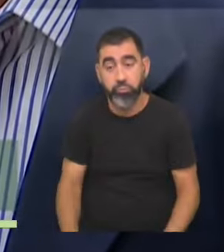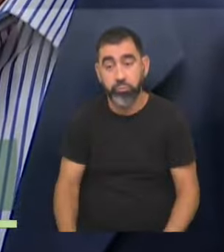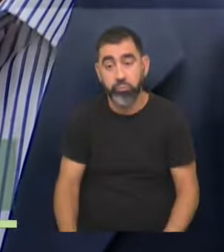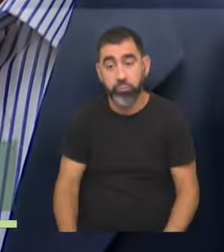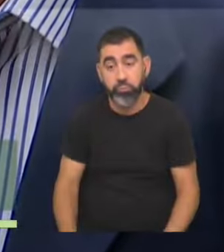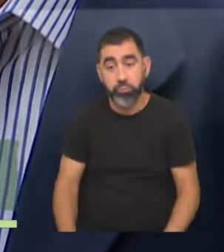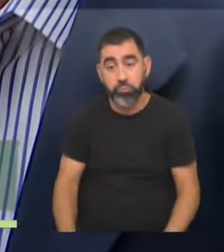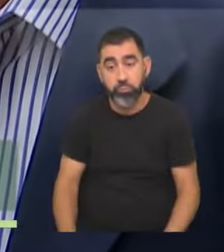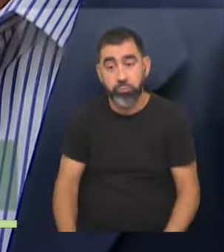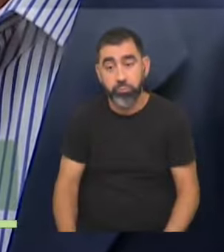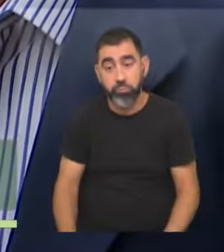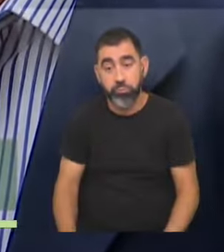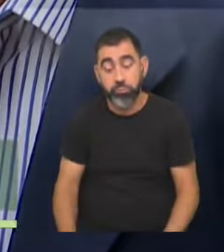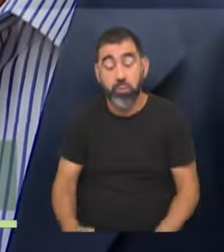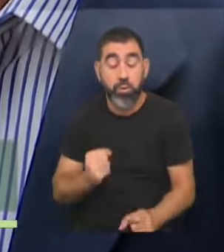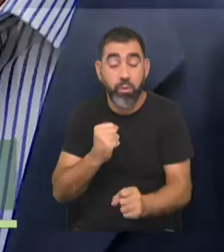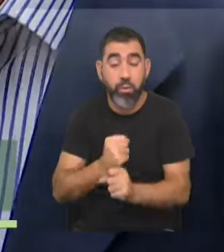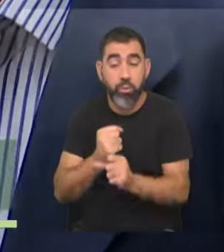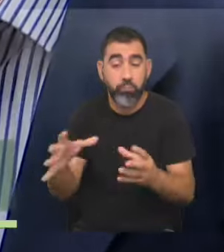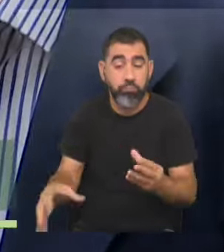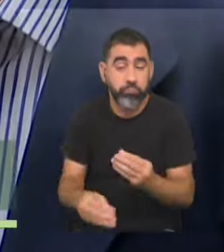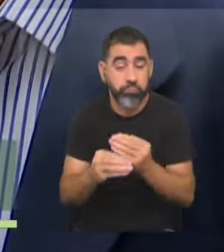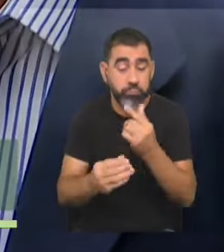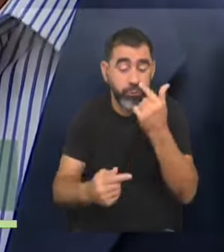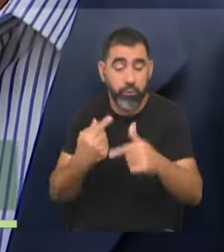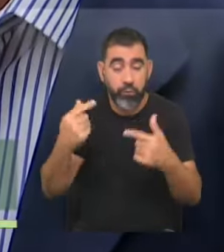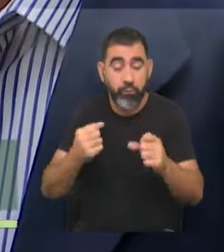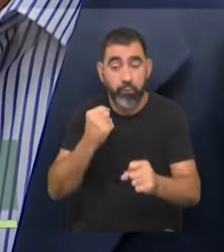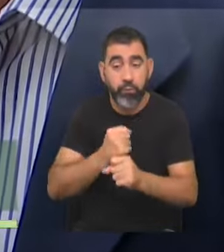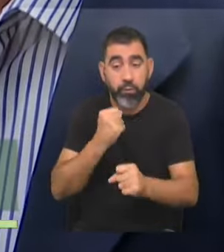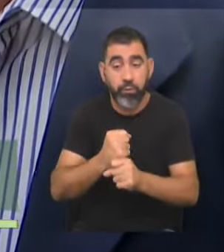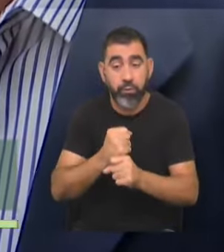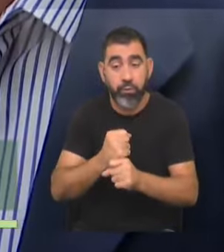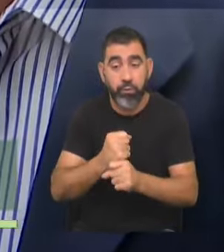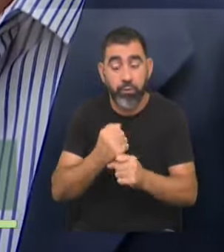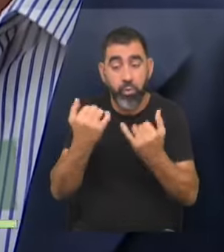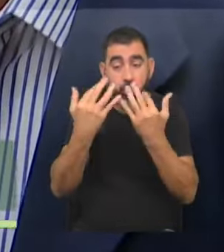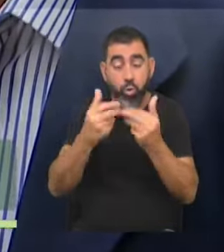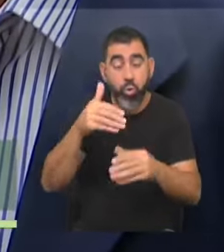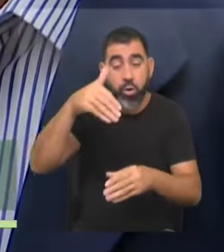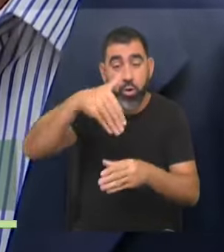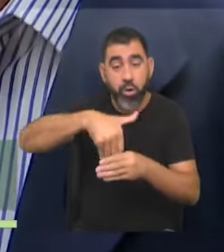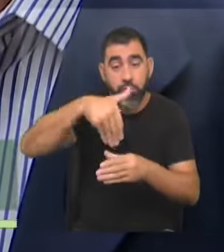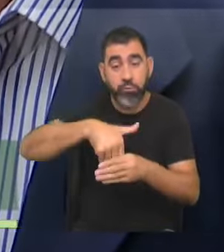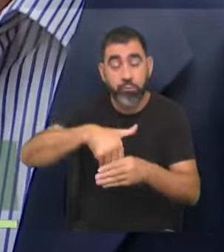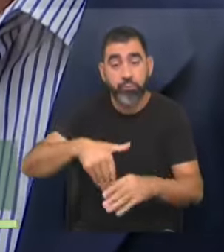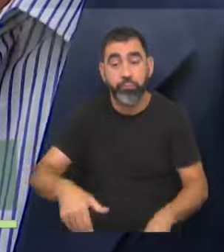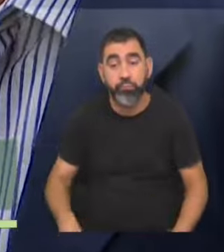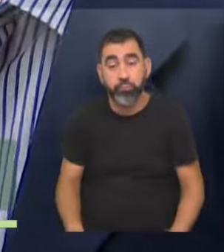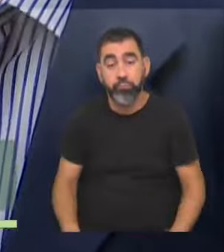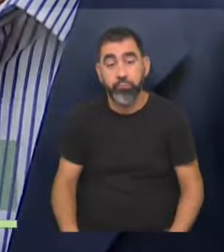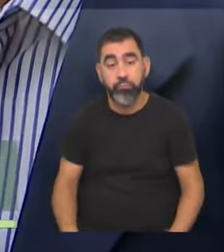bueno es una tarea que se se suma a a las múltiples tareas que se que conlleva una la organización de una elección eh En